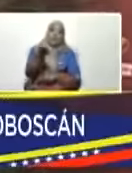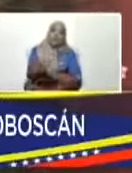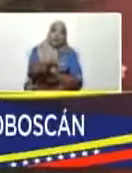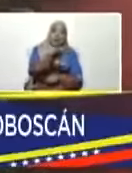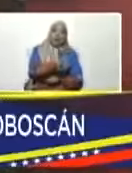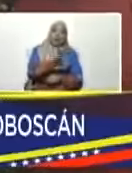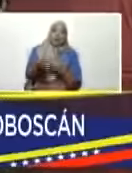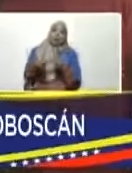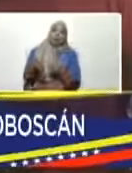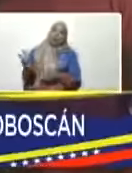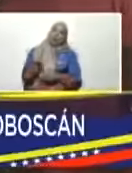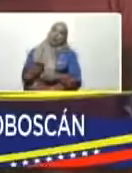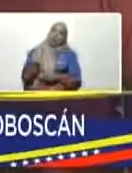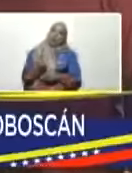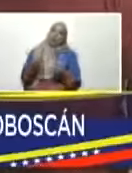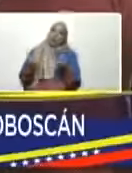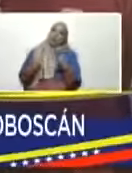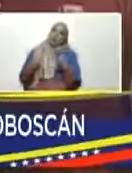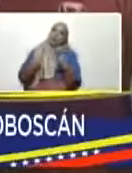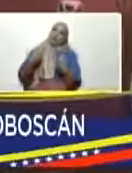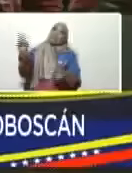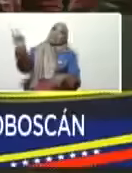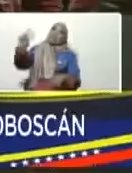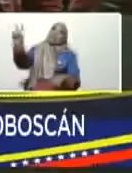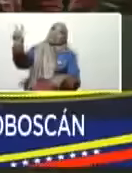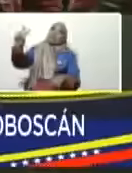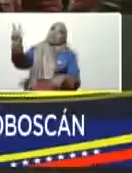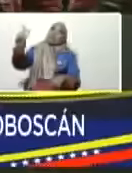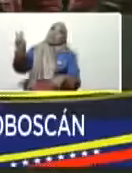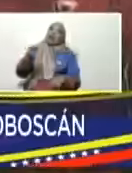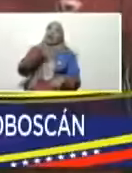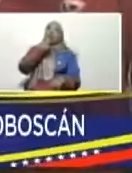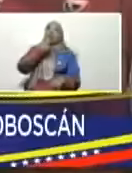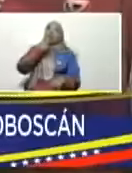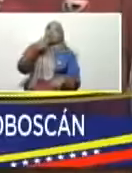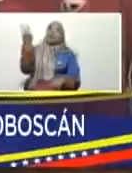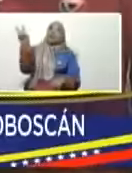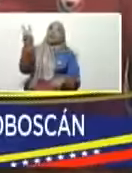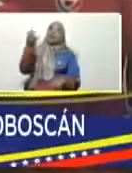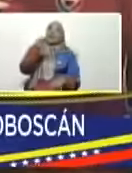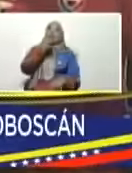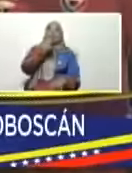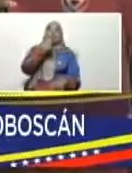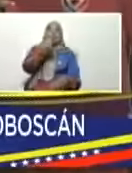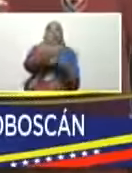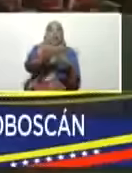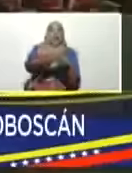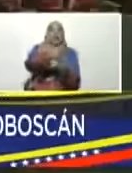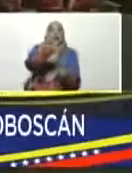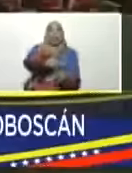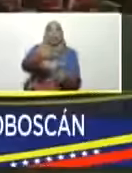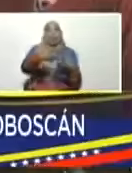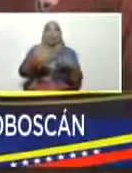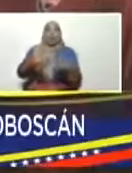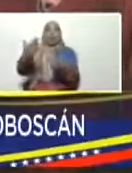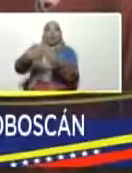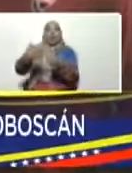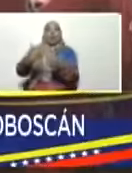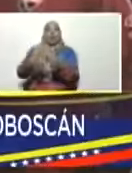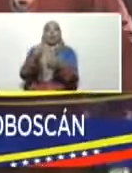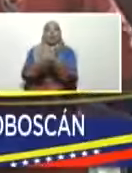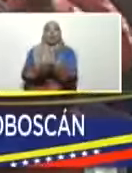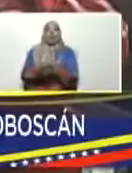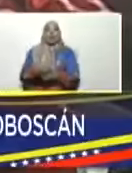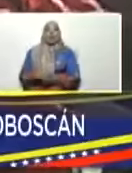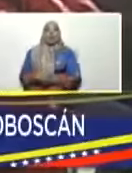por Venezuela. ¡Que viva Venezuela! ¡Que viva la clase obrera petrolera! ¡Que viva Tellechea, que quiere